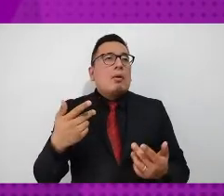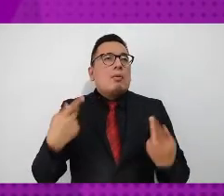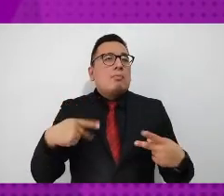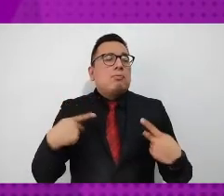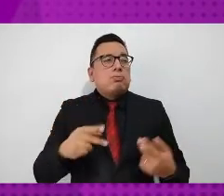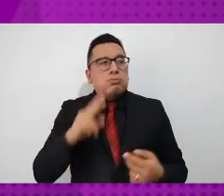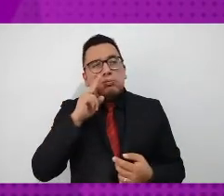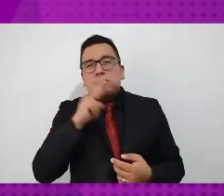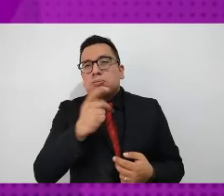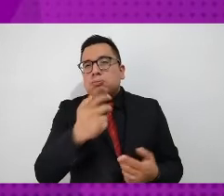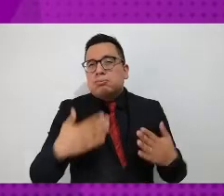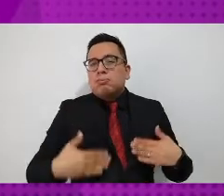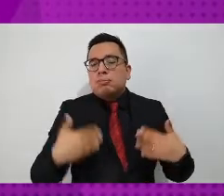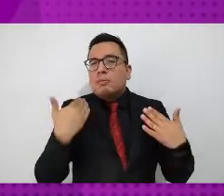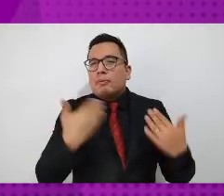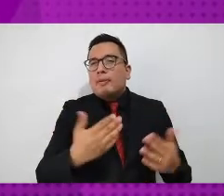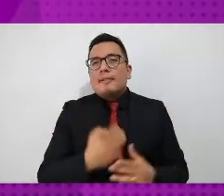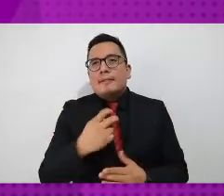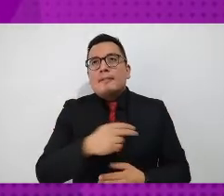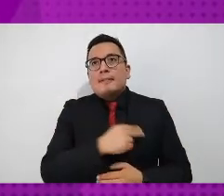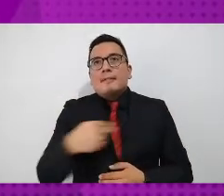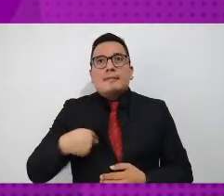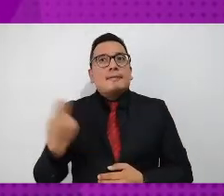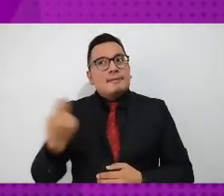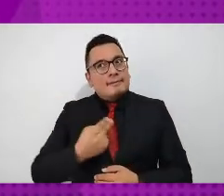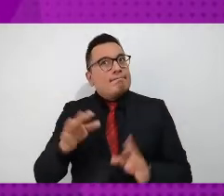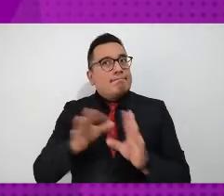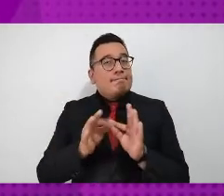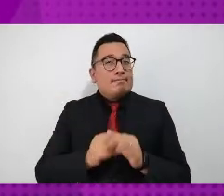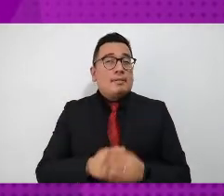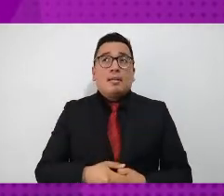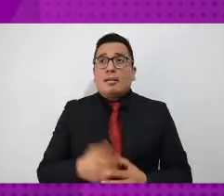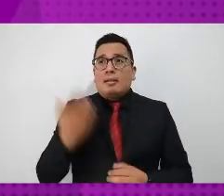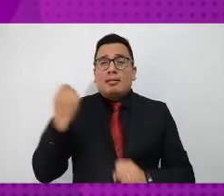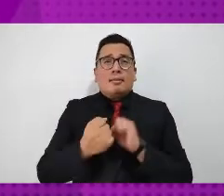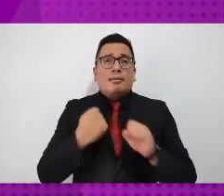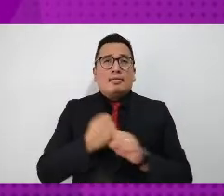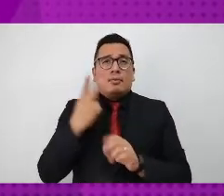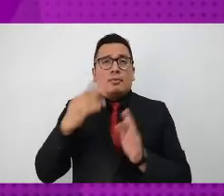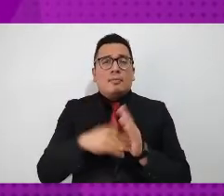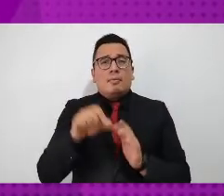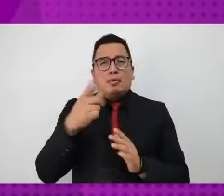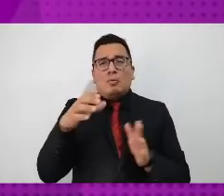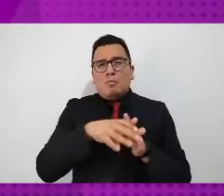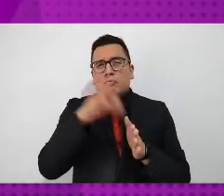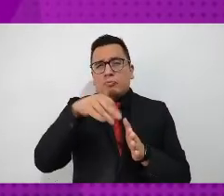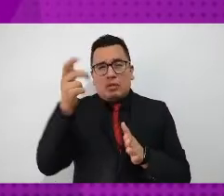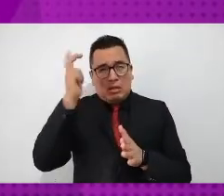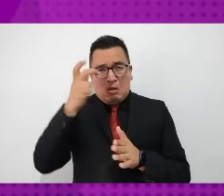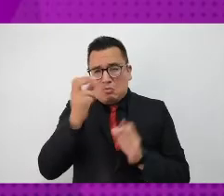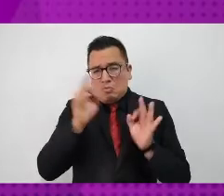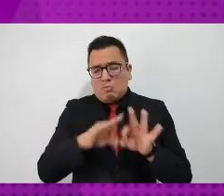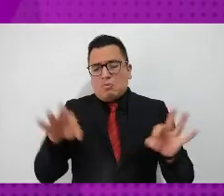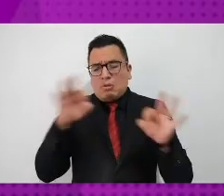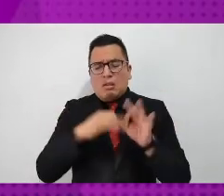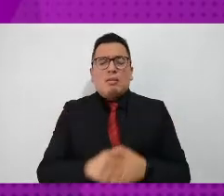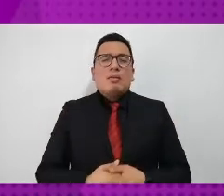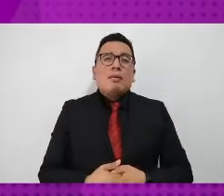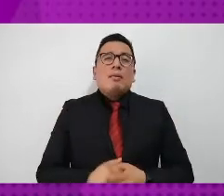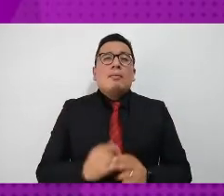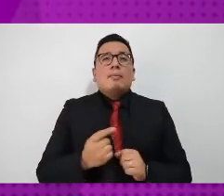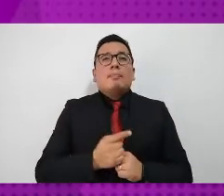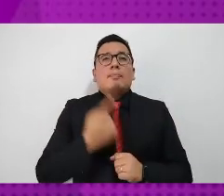la ciudadanía y eso me parece que debemos de rescatarlo creo que las elecciones 2021 fueron muy importantes muy relevantes